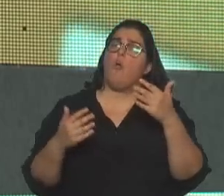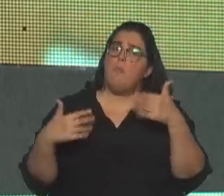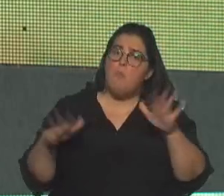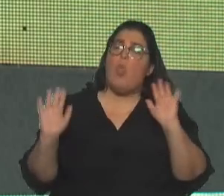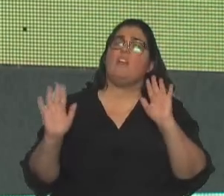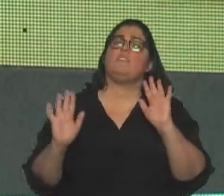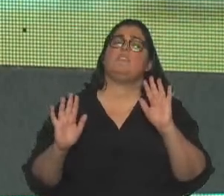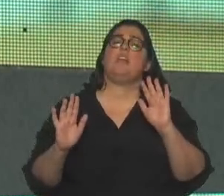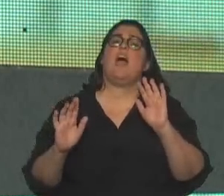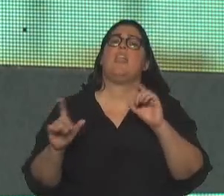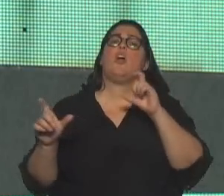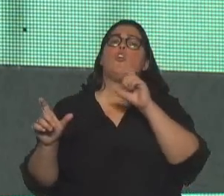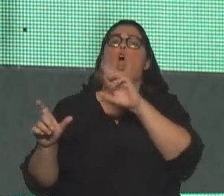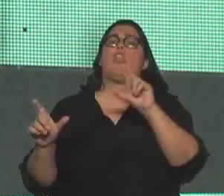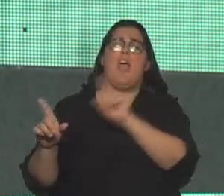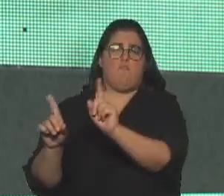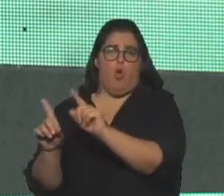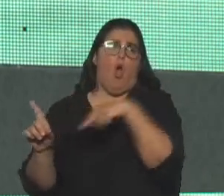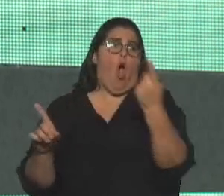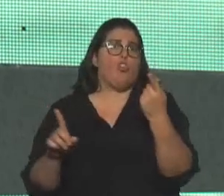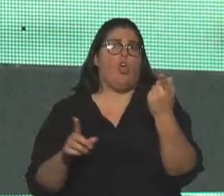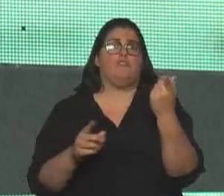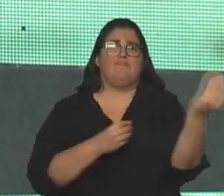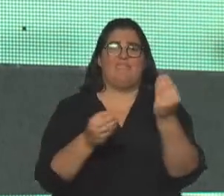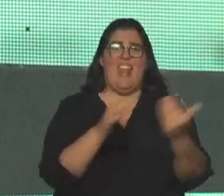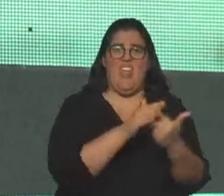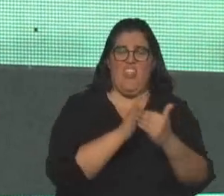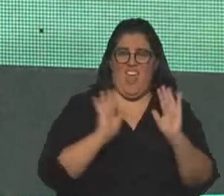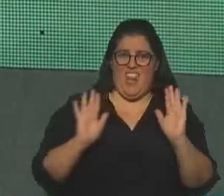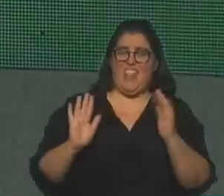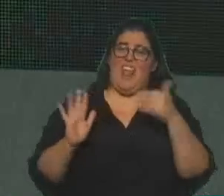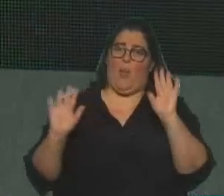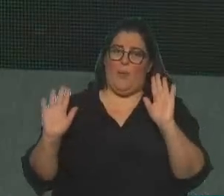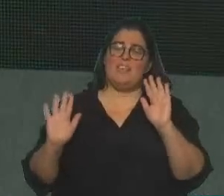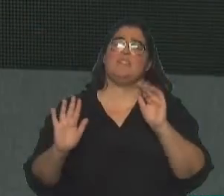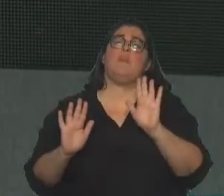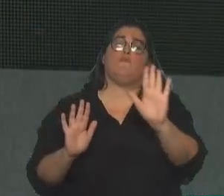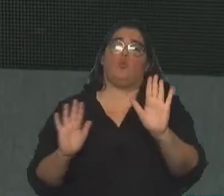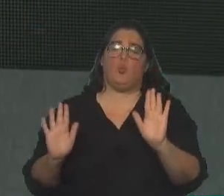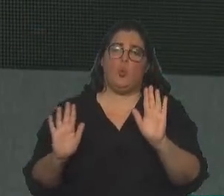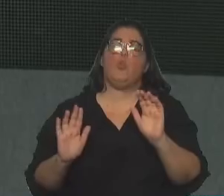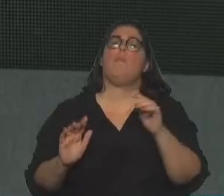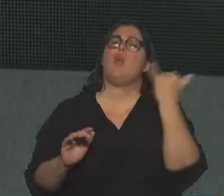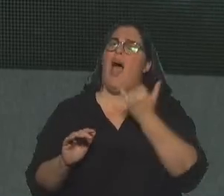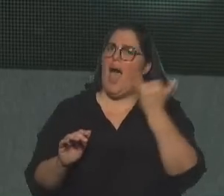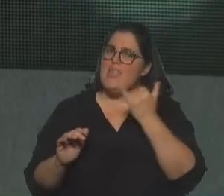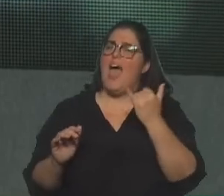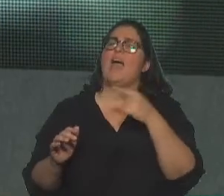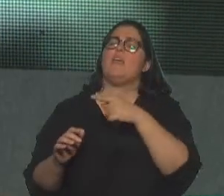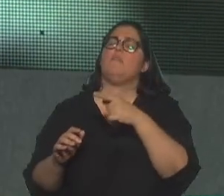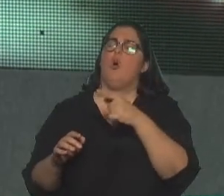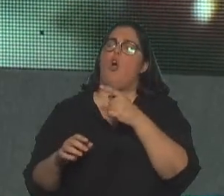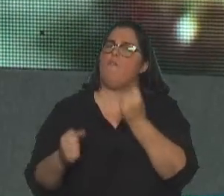posibilidad de que no sea necesariamente Correa quien encabece una fórmula de acá en adelante, pero sí van a tener un fuerte protagonismo